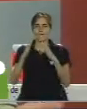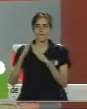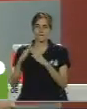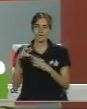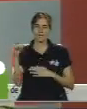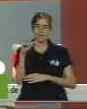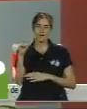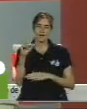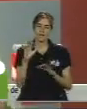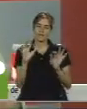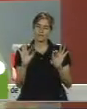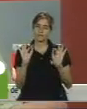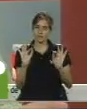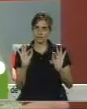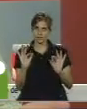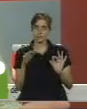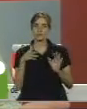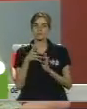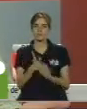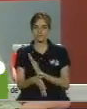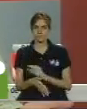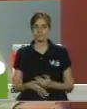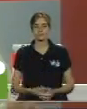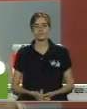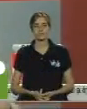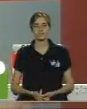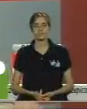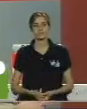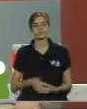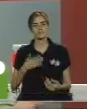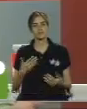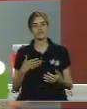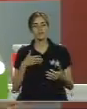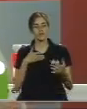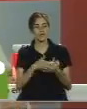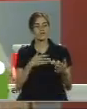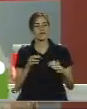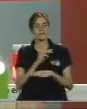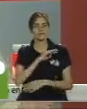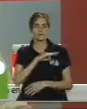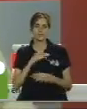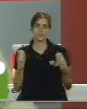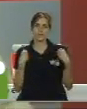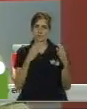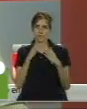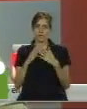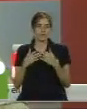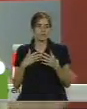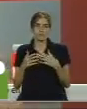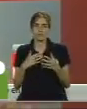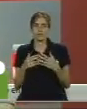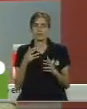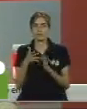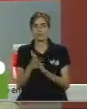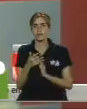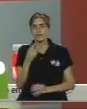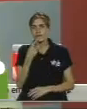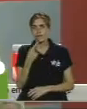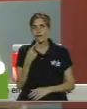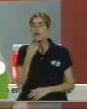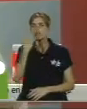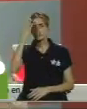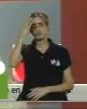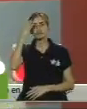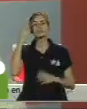Lara particularmente, para contraponerlos contra la gran misión. Independientemente de lo que ellos digan, la gente sabe